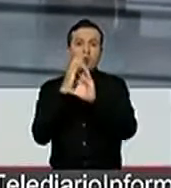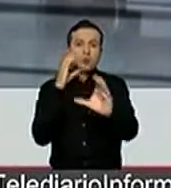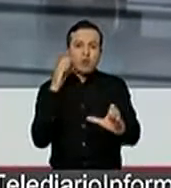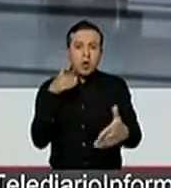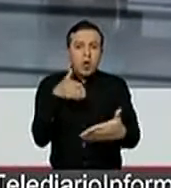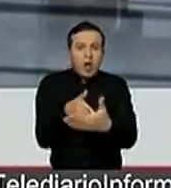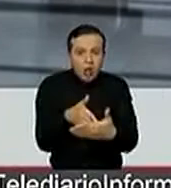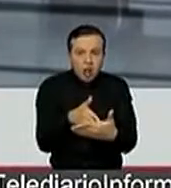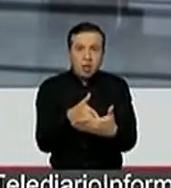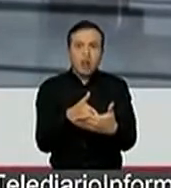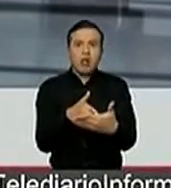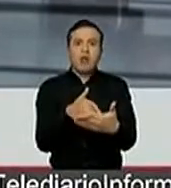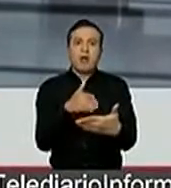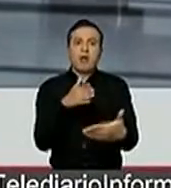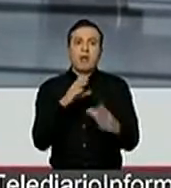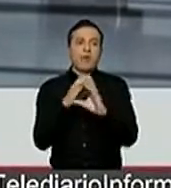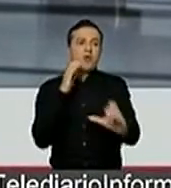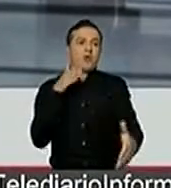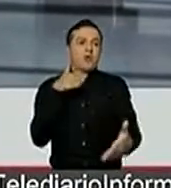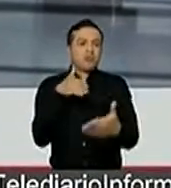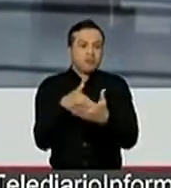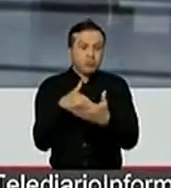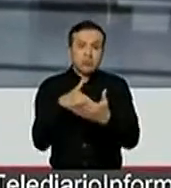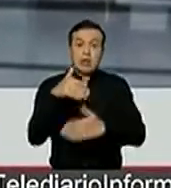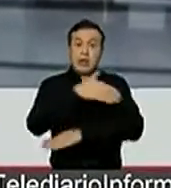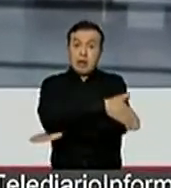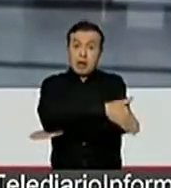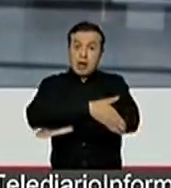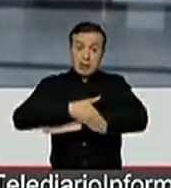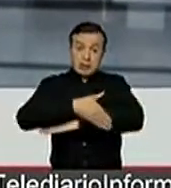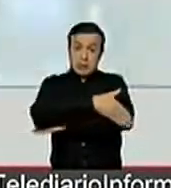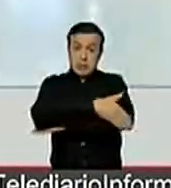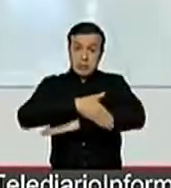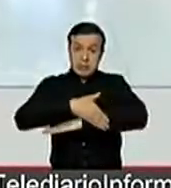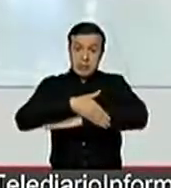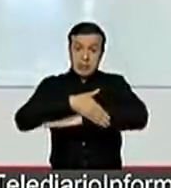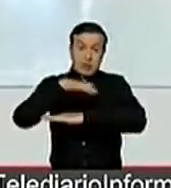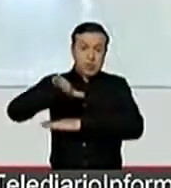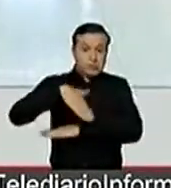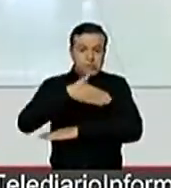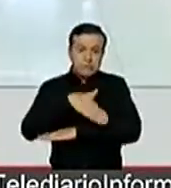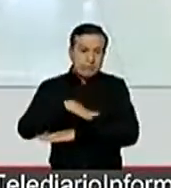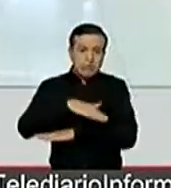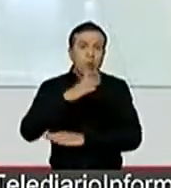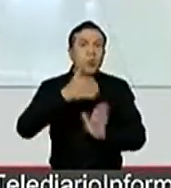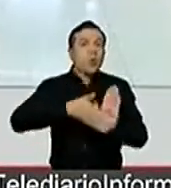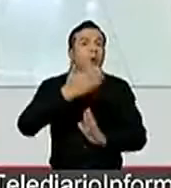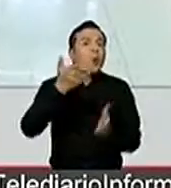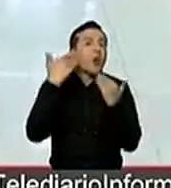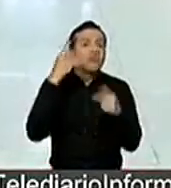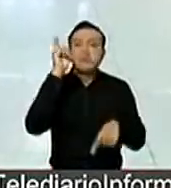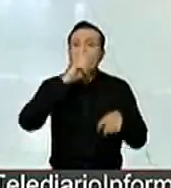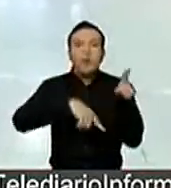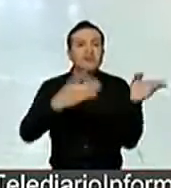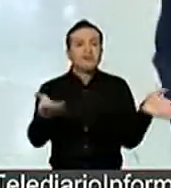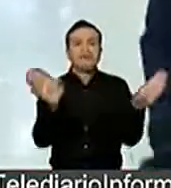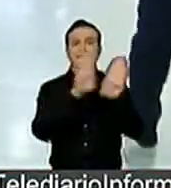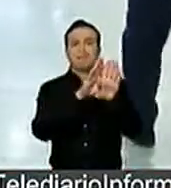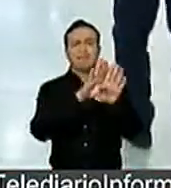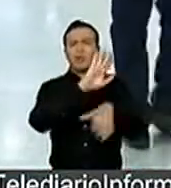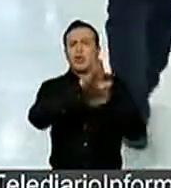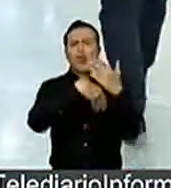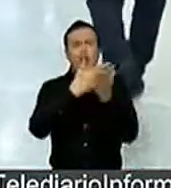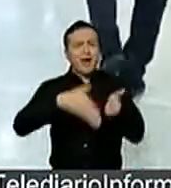pasar, ya en un tramo de la carretera, bajando del Cajas. No podíamos bajar a Guayaquil, estaban cerradas